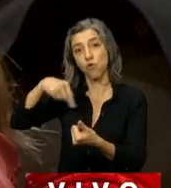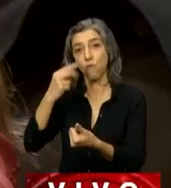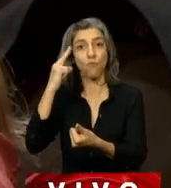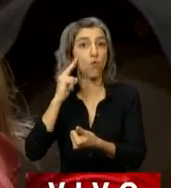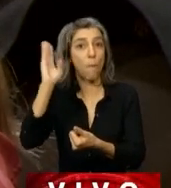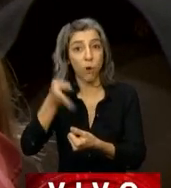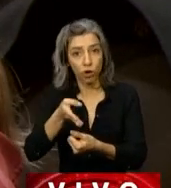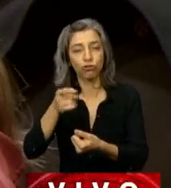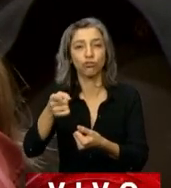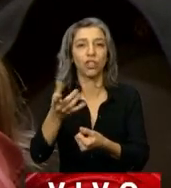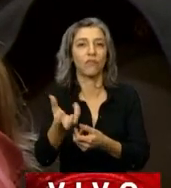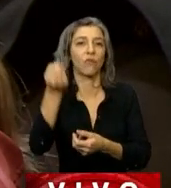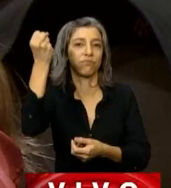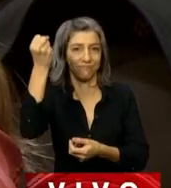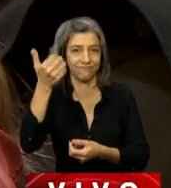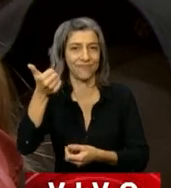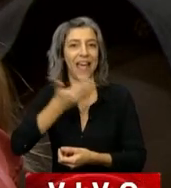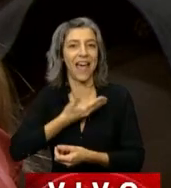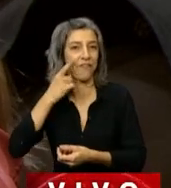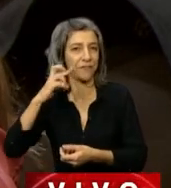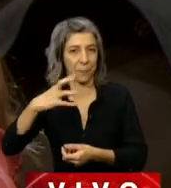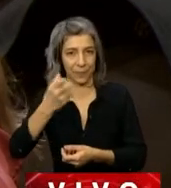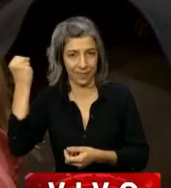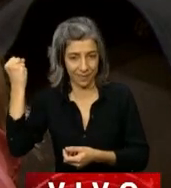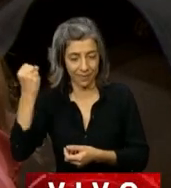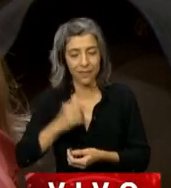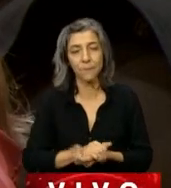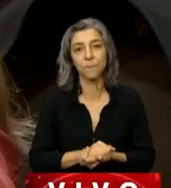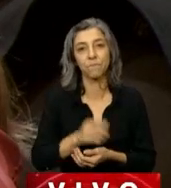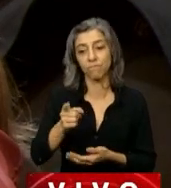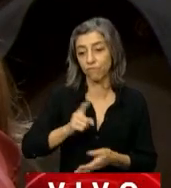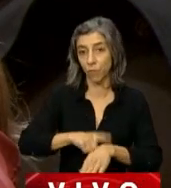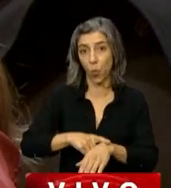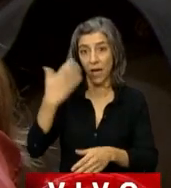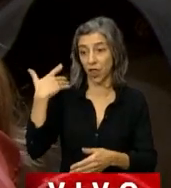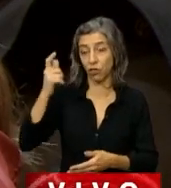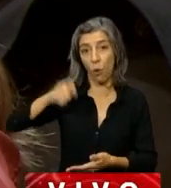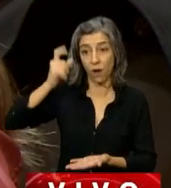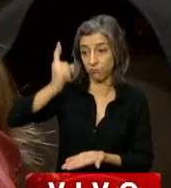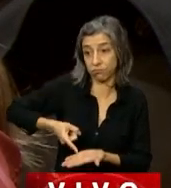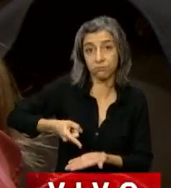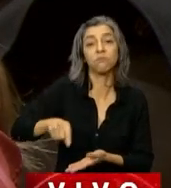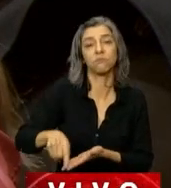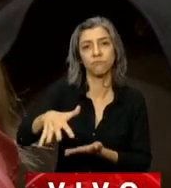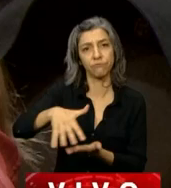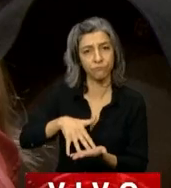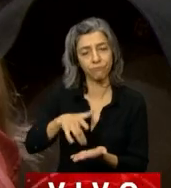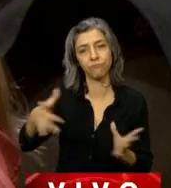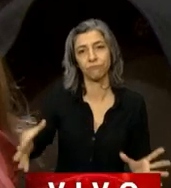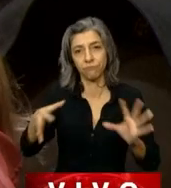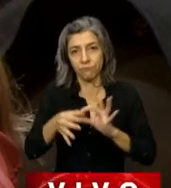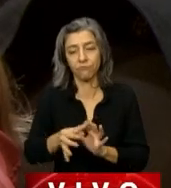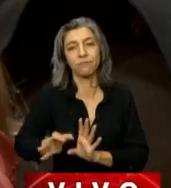1,9% que se retenía por AFIP. Luego de este fallo, que se complementa con otro fallo en el